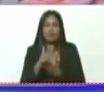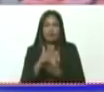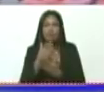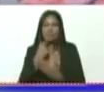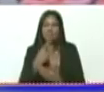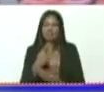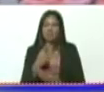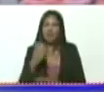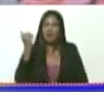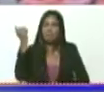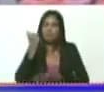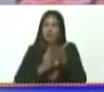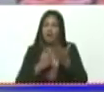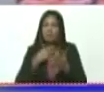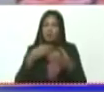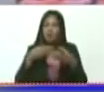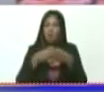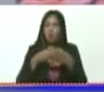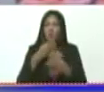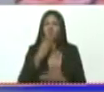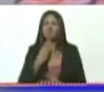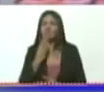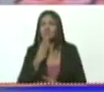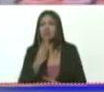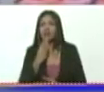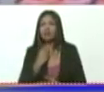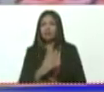Hablaban de asesinarme el grupo israelí.